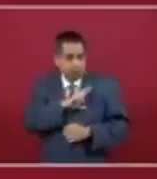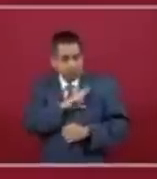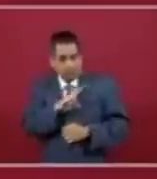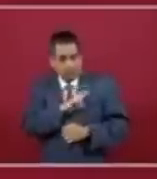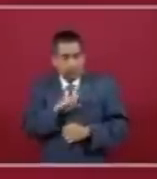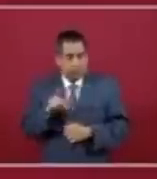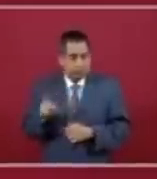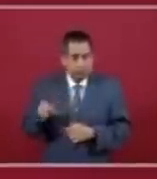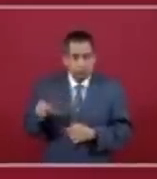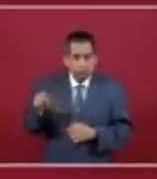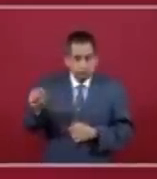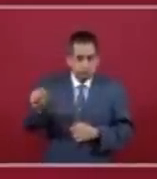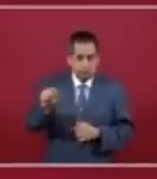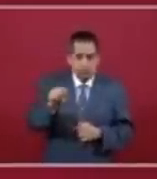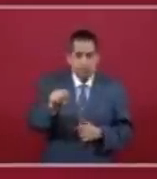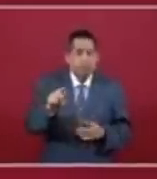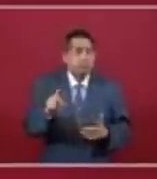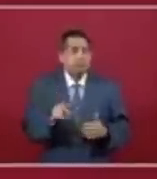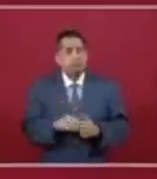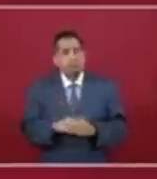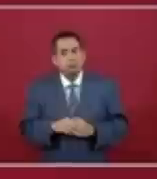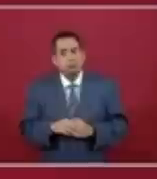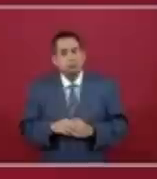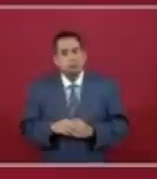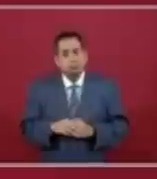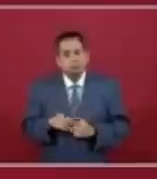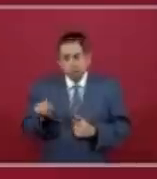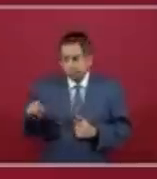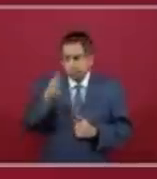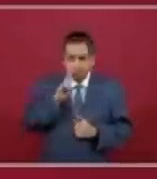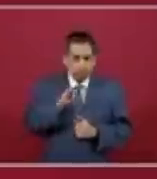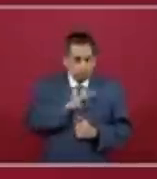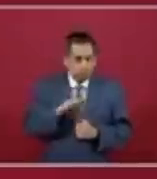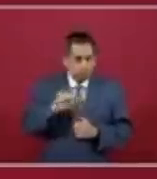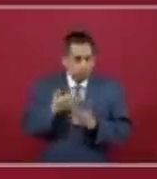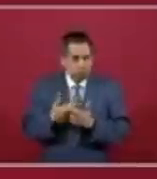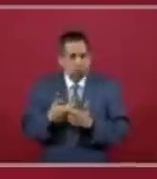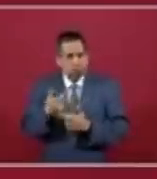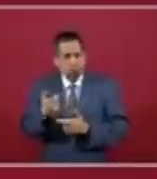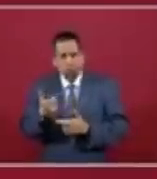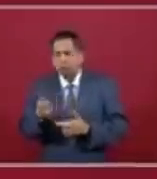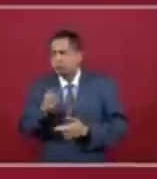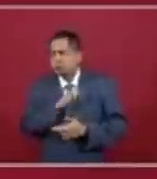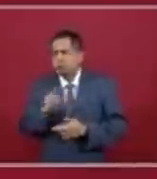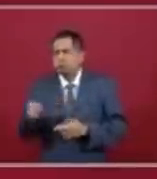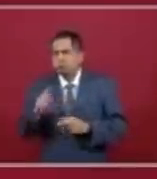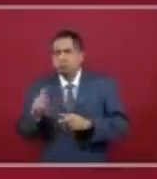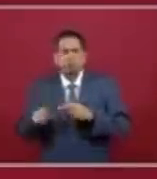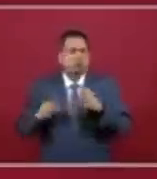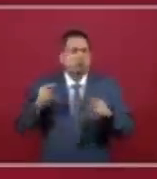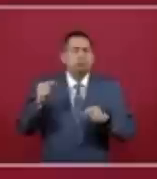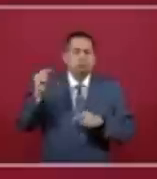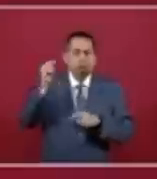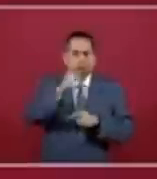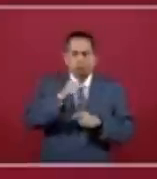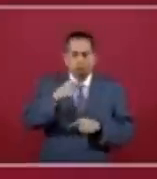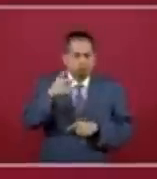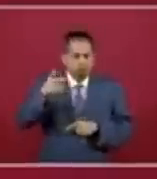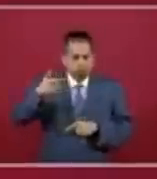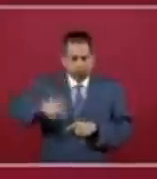donde se tiene posibilidades puedan